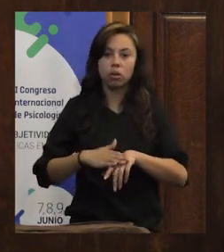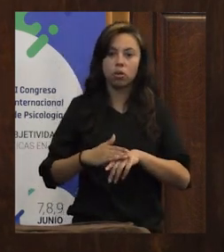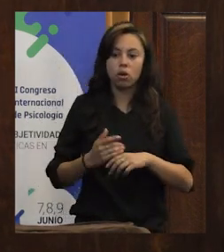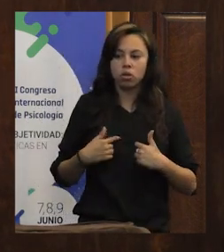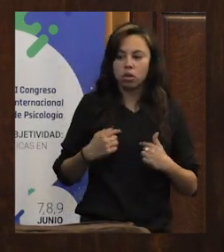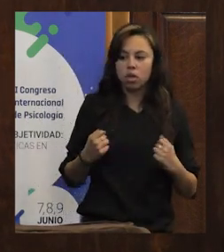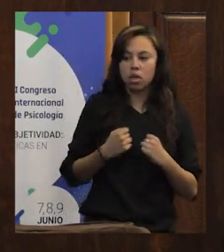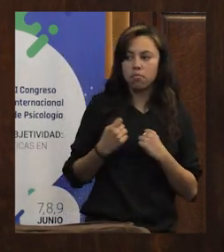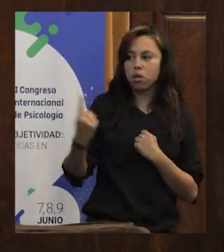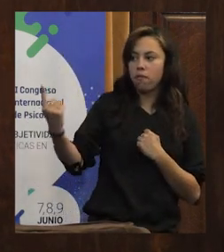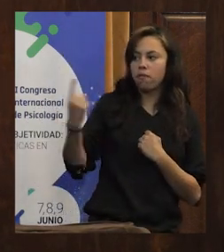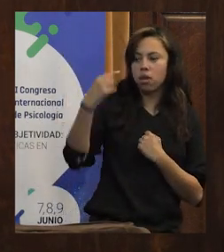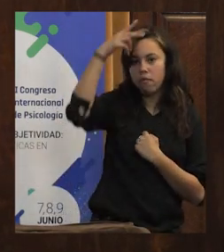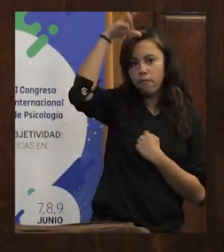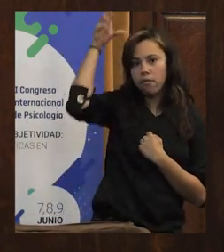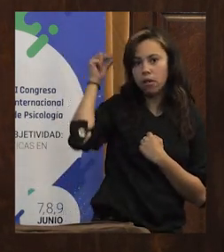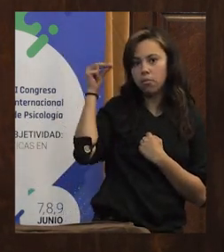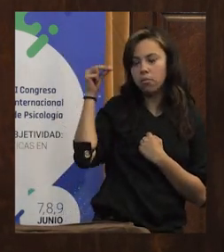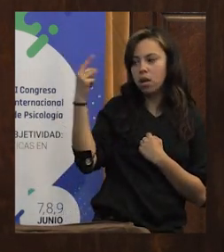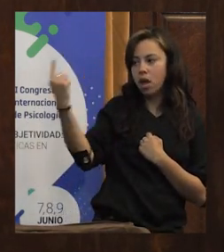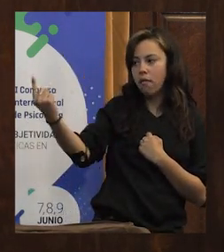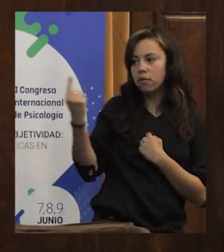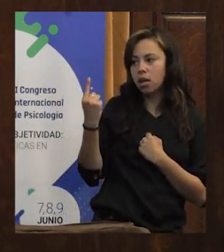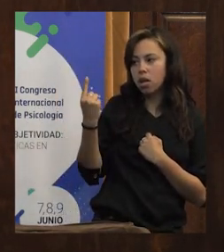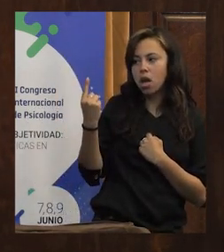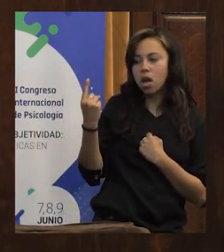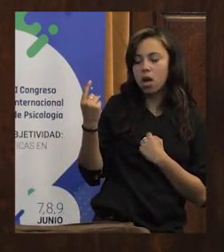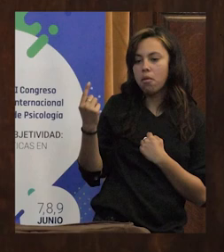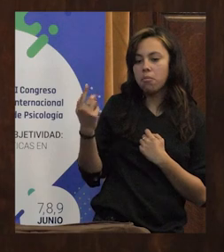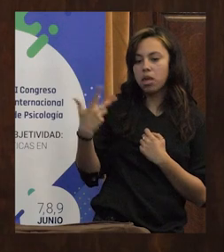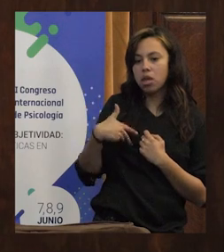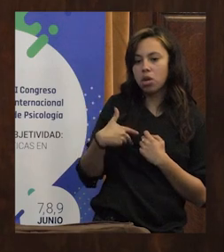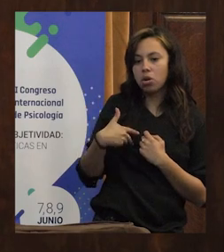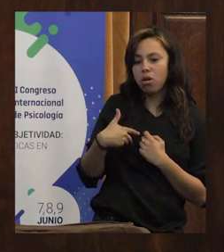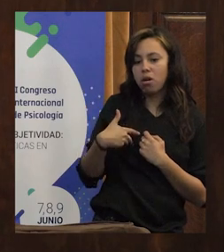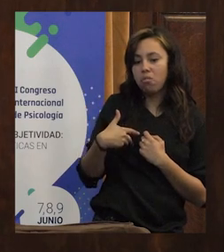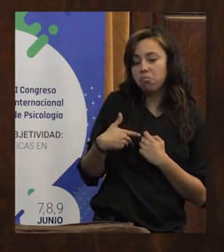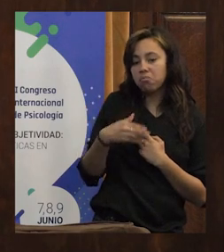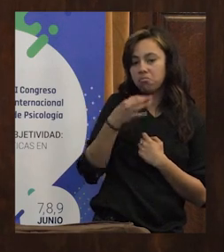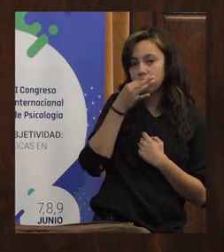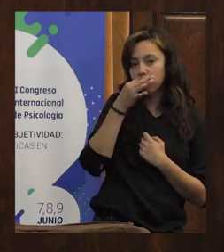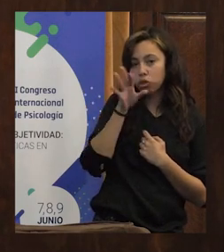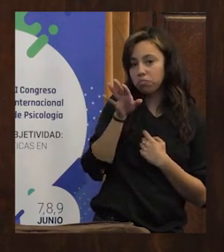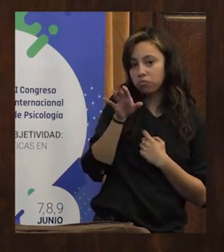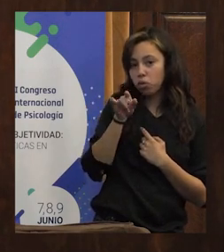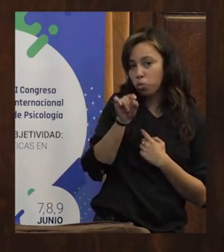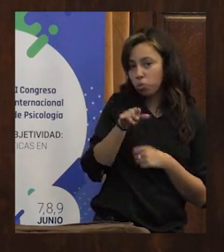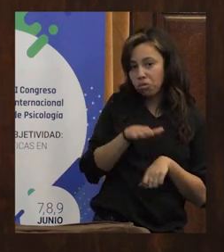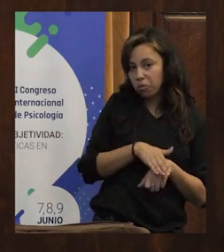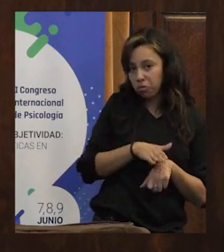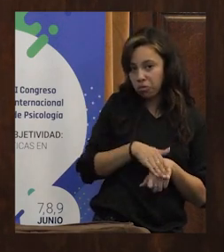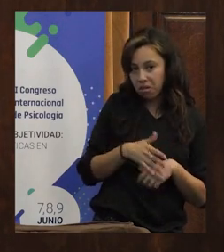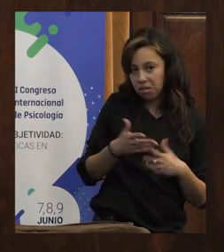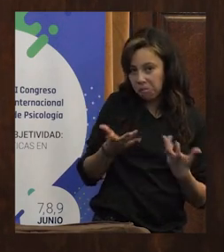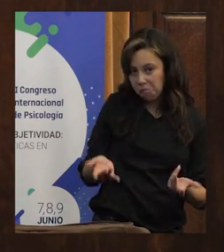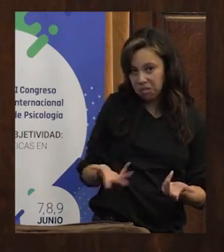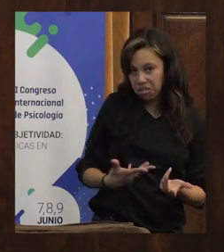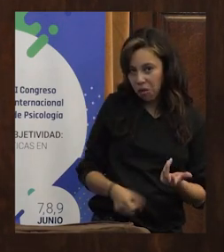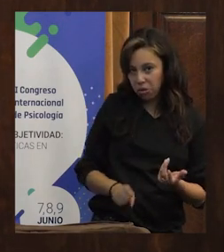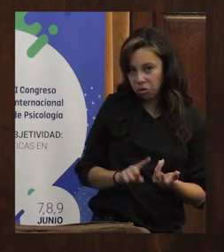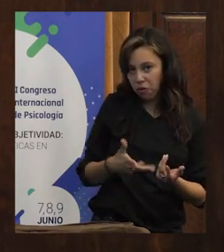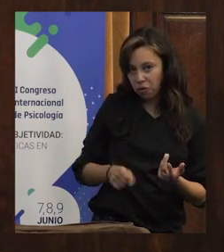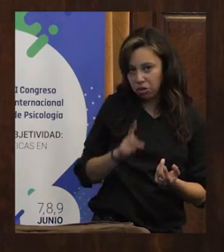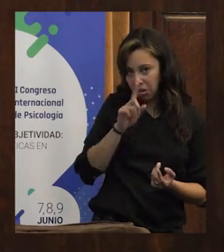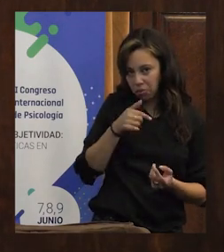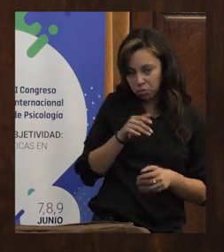no hay problema. O, ¿tú estás preocupada con esto? Ella podría también haberme